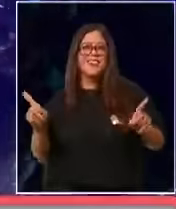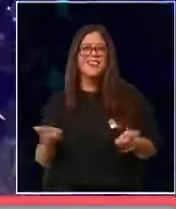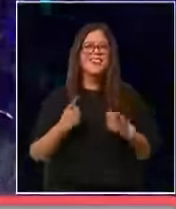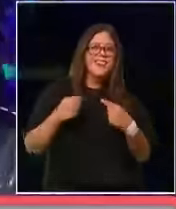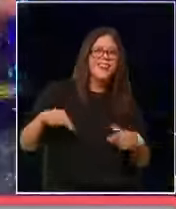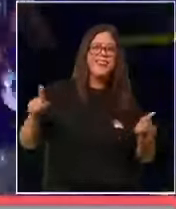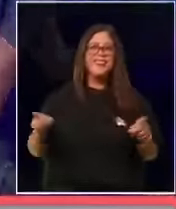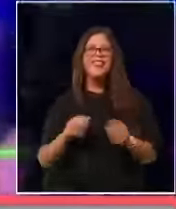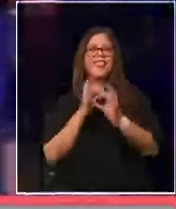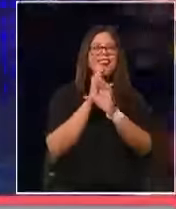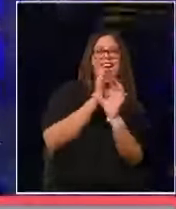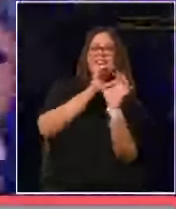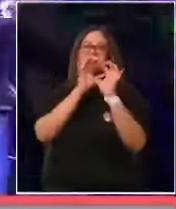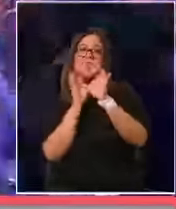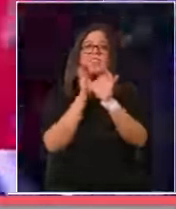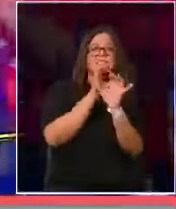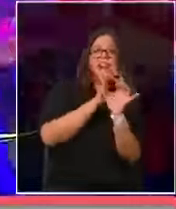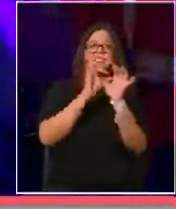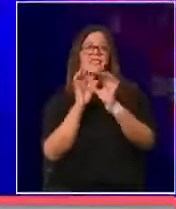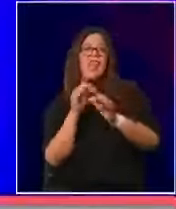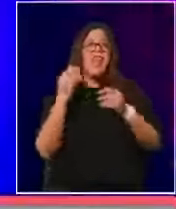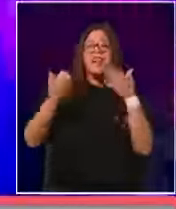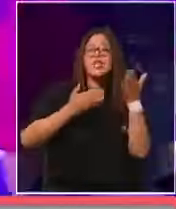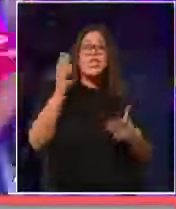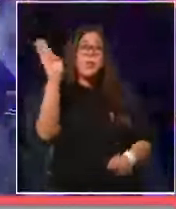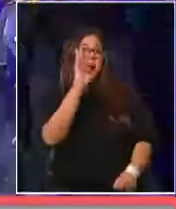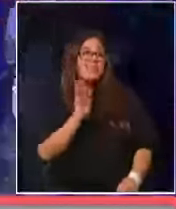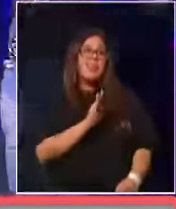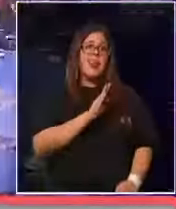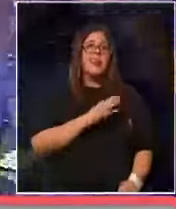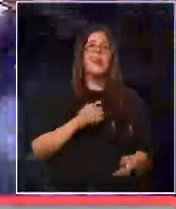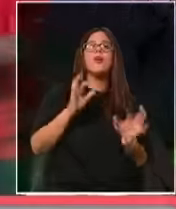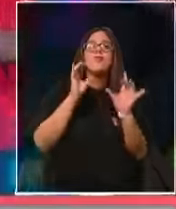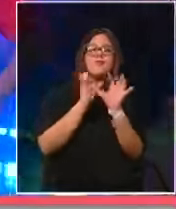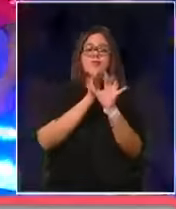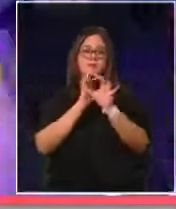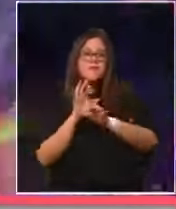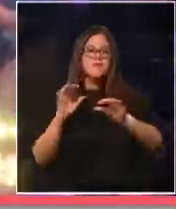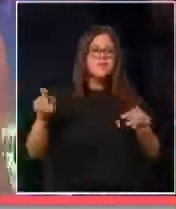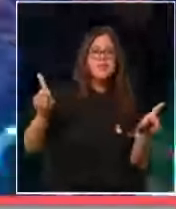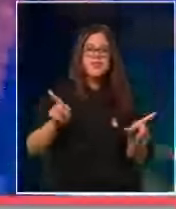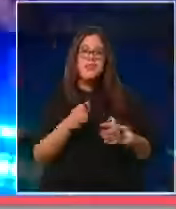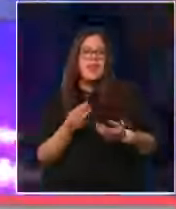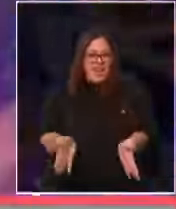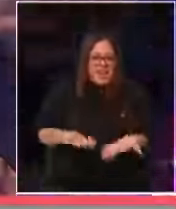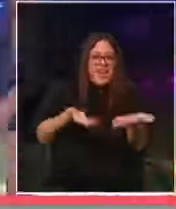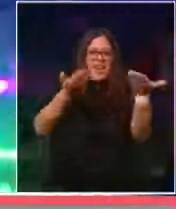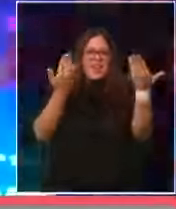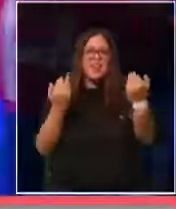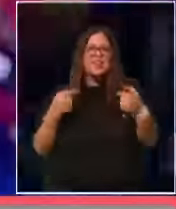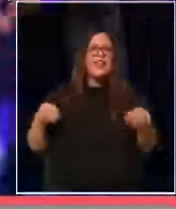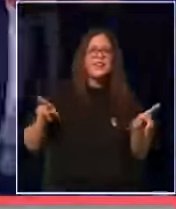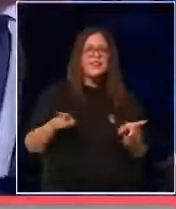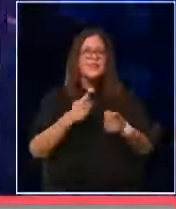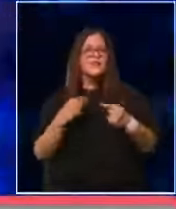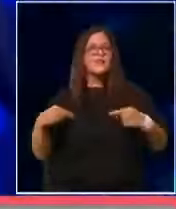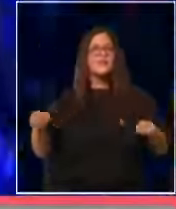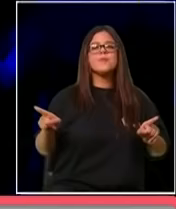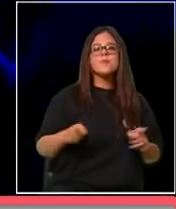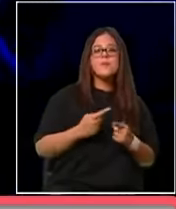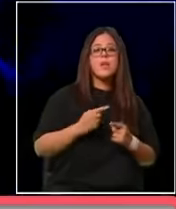passou que me enganou. E até não deu, e até não deu. Agora vai dar